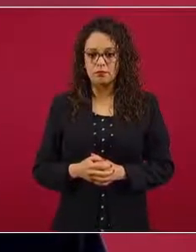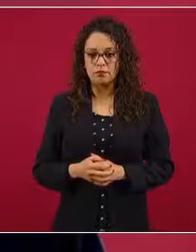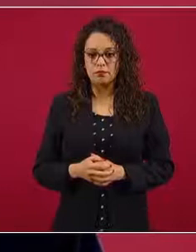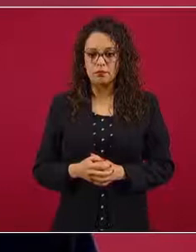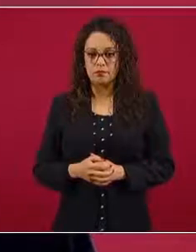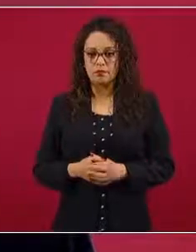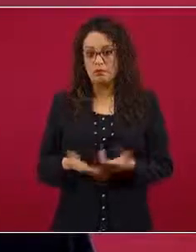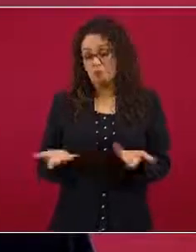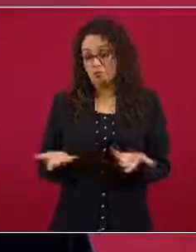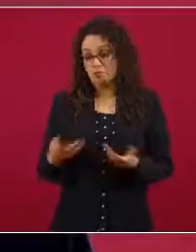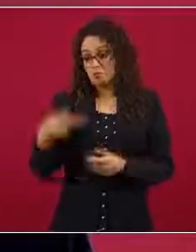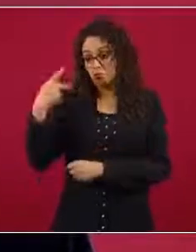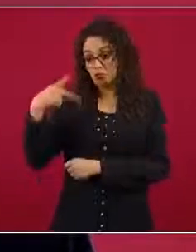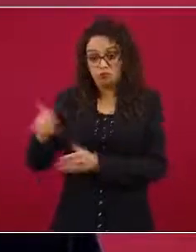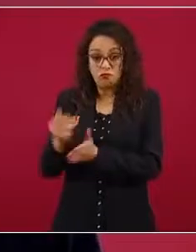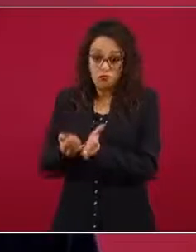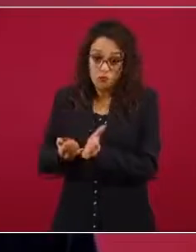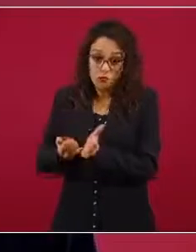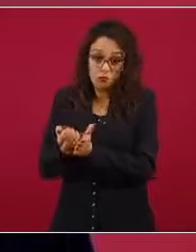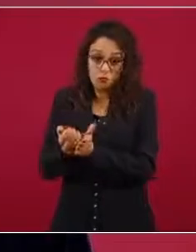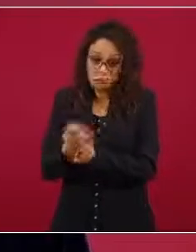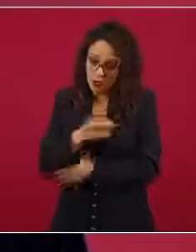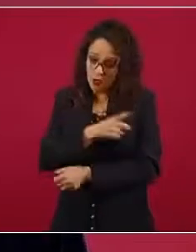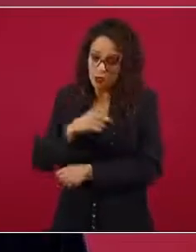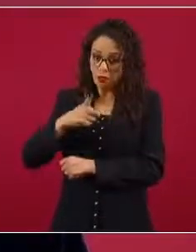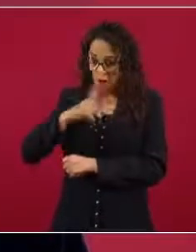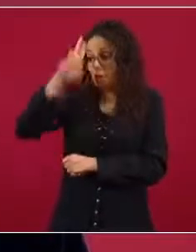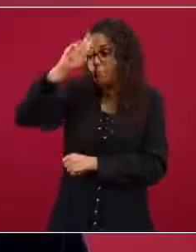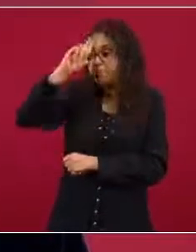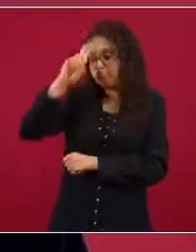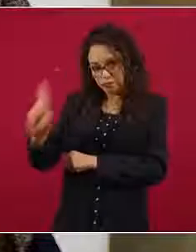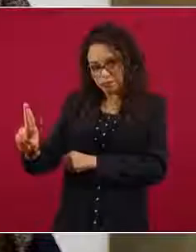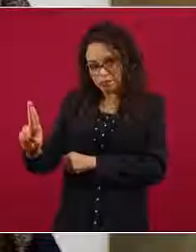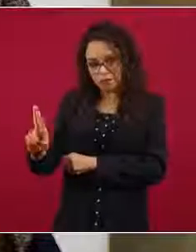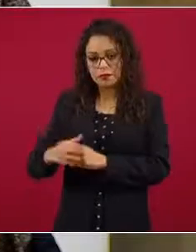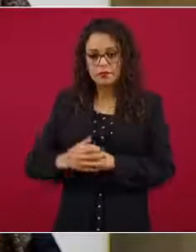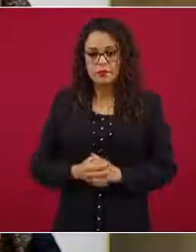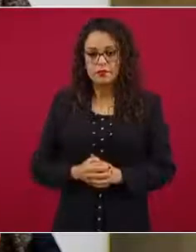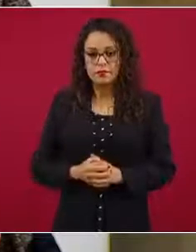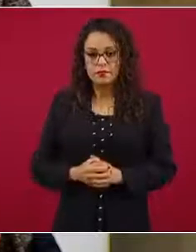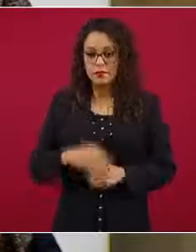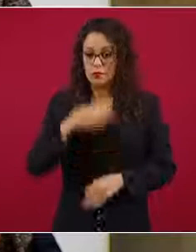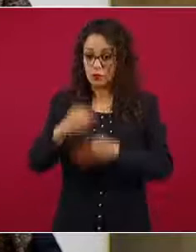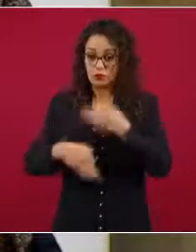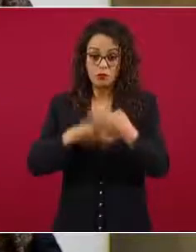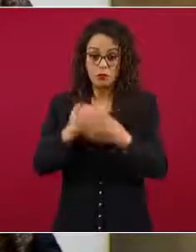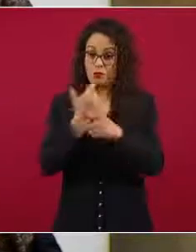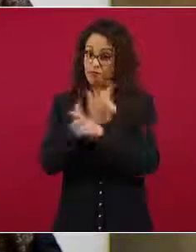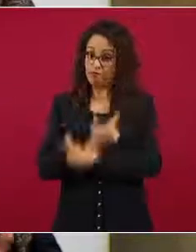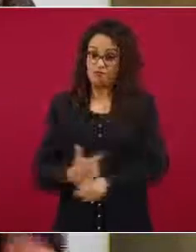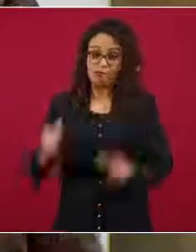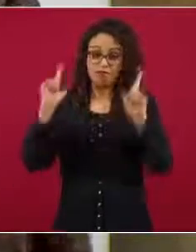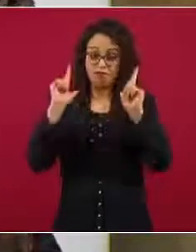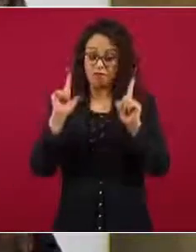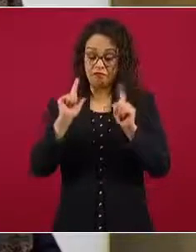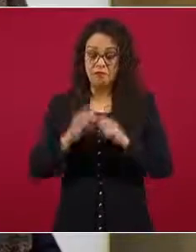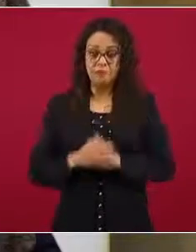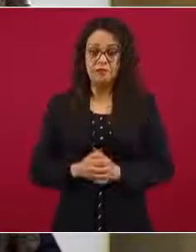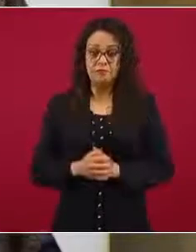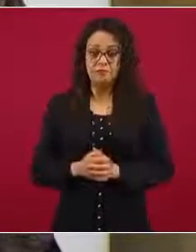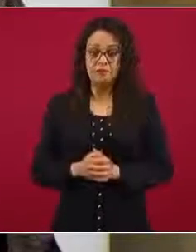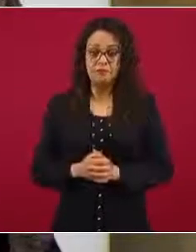es su decisión y se respeta. Somos libres, nada más